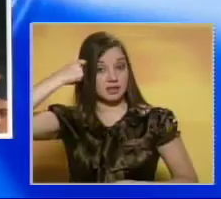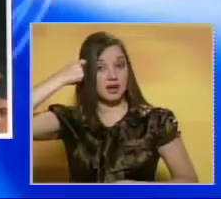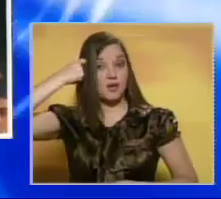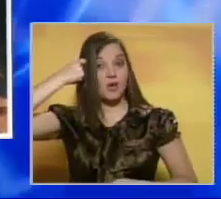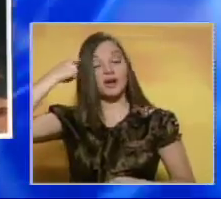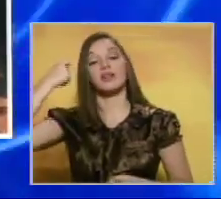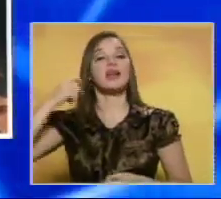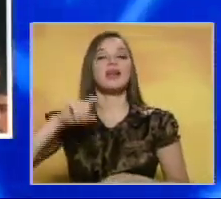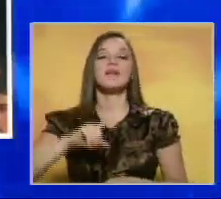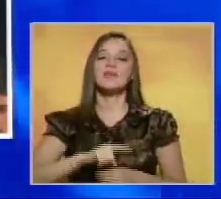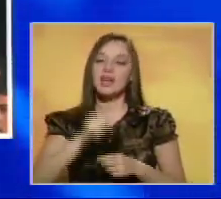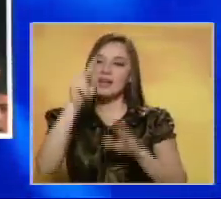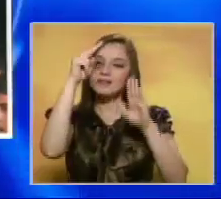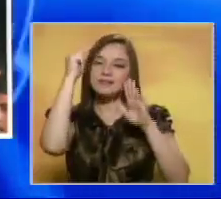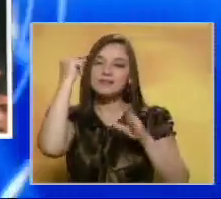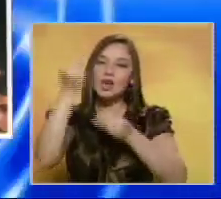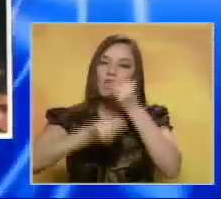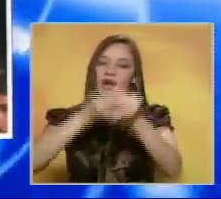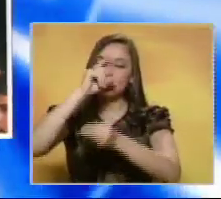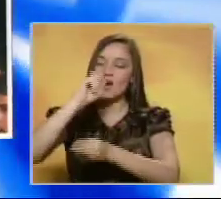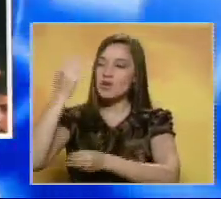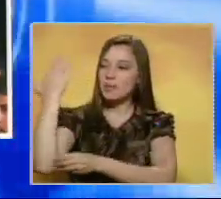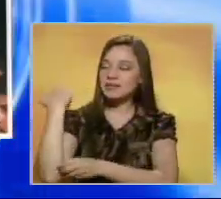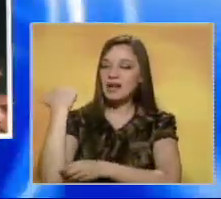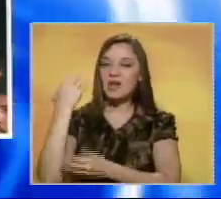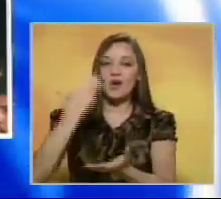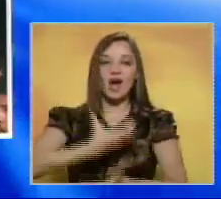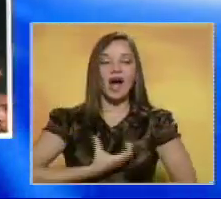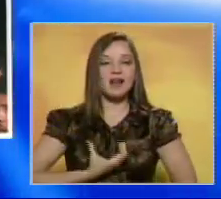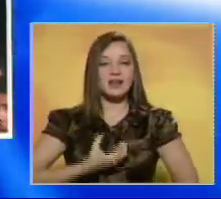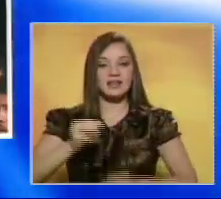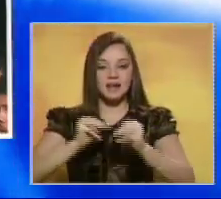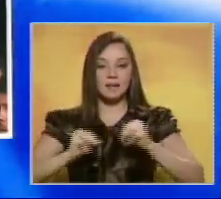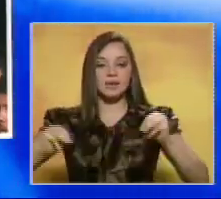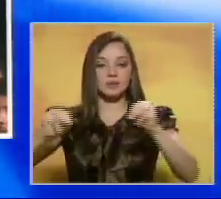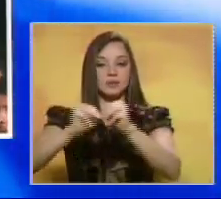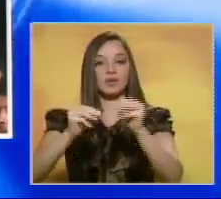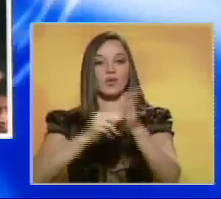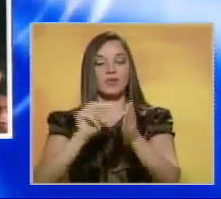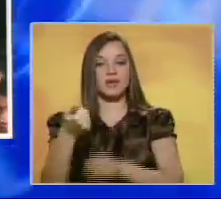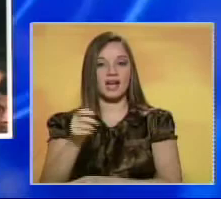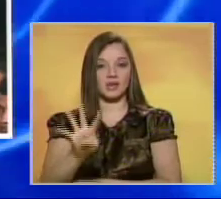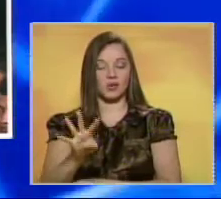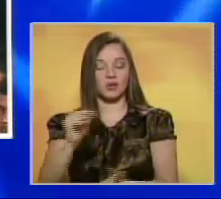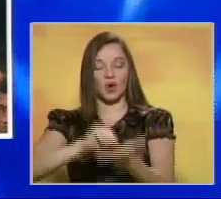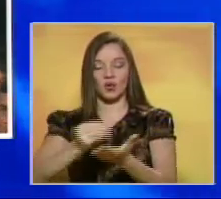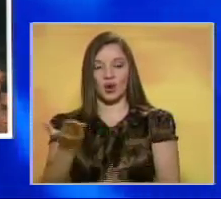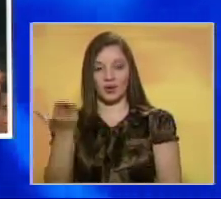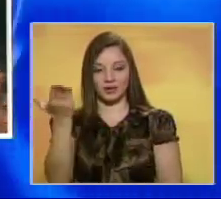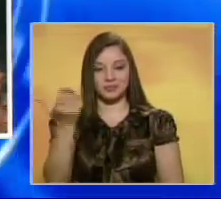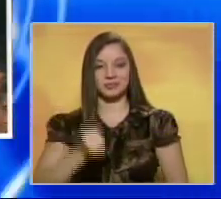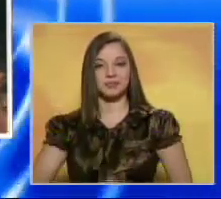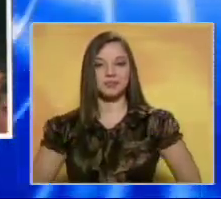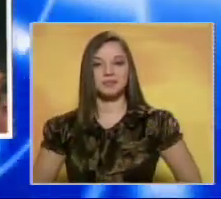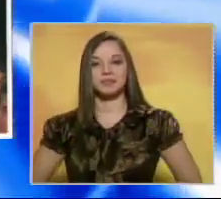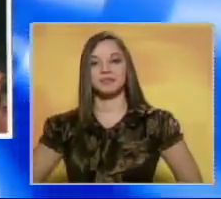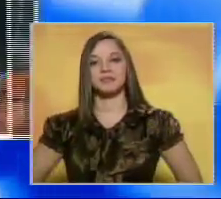presentación de la memoria y cuenta de la alcaldía metropolitana 2014. Devolvemos el pase al